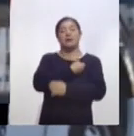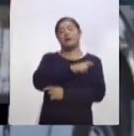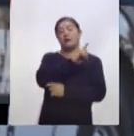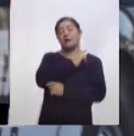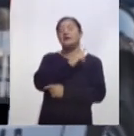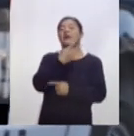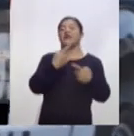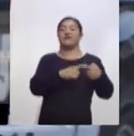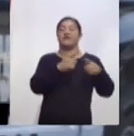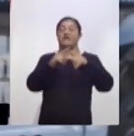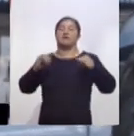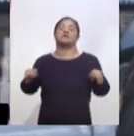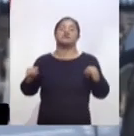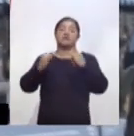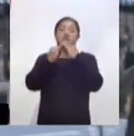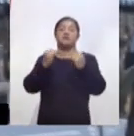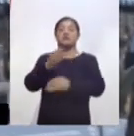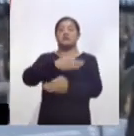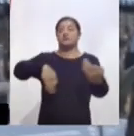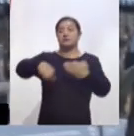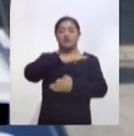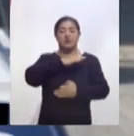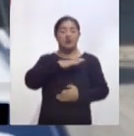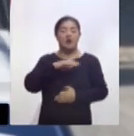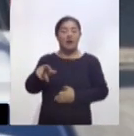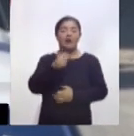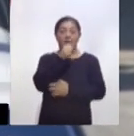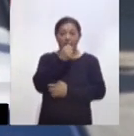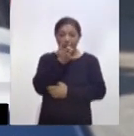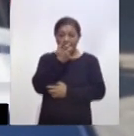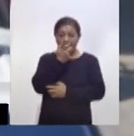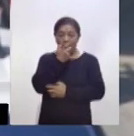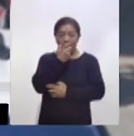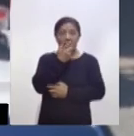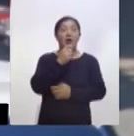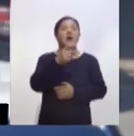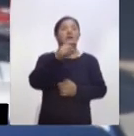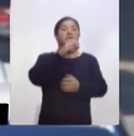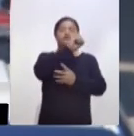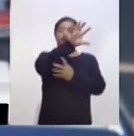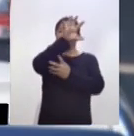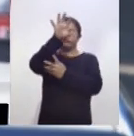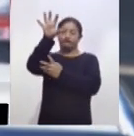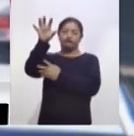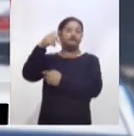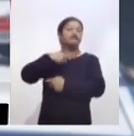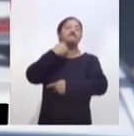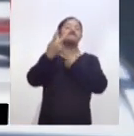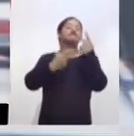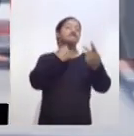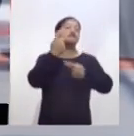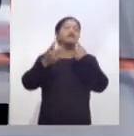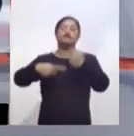diferentes direcciones y áreas operativas realizan perifoneos para reforzar el llamado a la población a permanecer en sus casas.